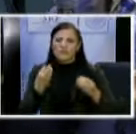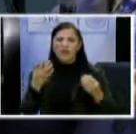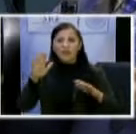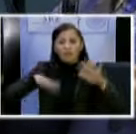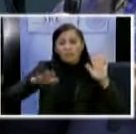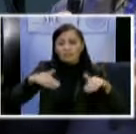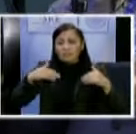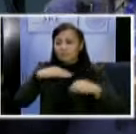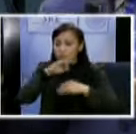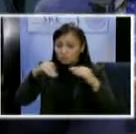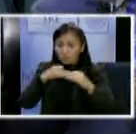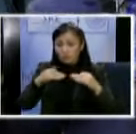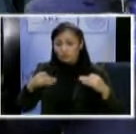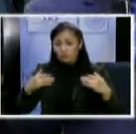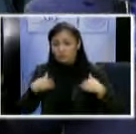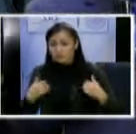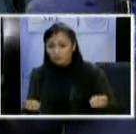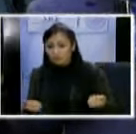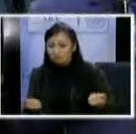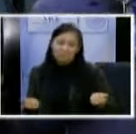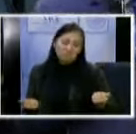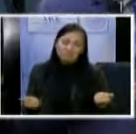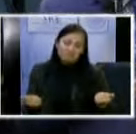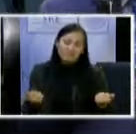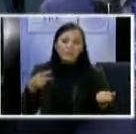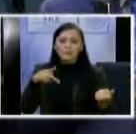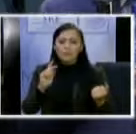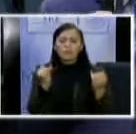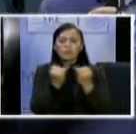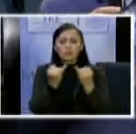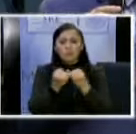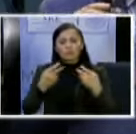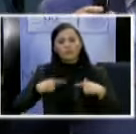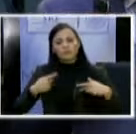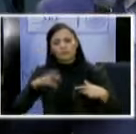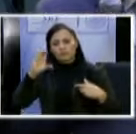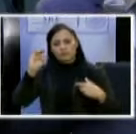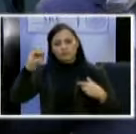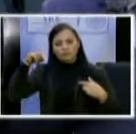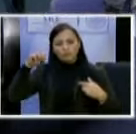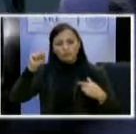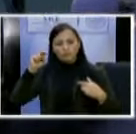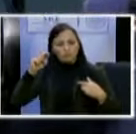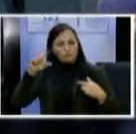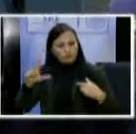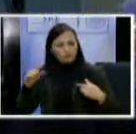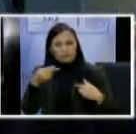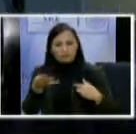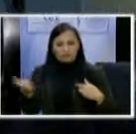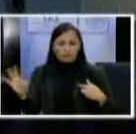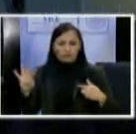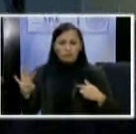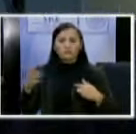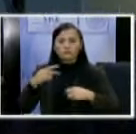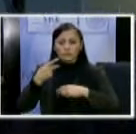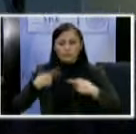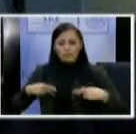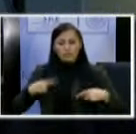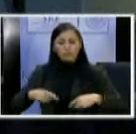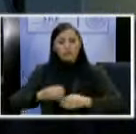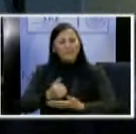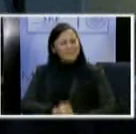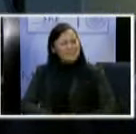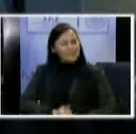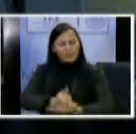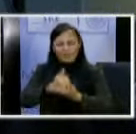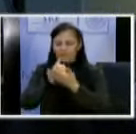incomprendido, digo, y por otro lado también a los cónsules, que son precisamente sus brazos derechos